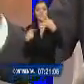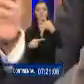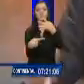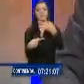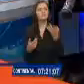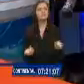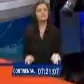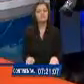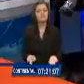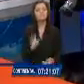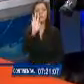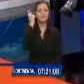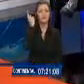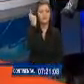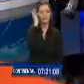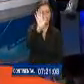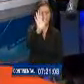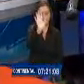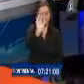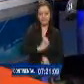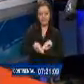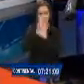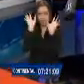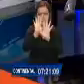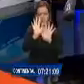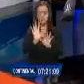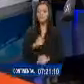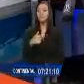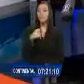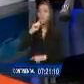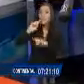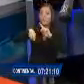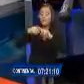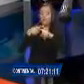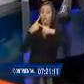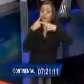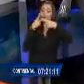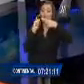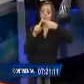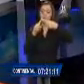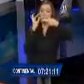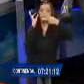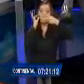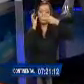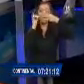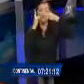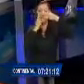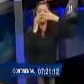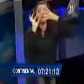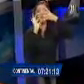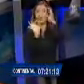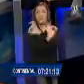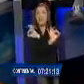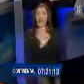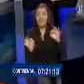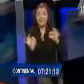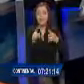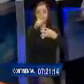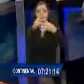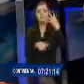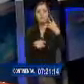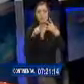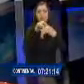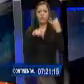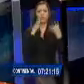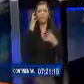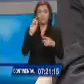nuestros amigos televidentes nos entiendan, el haber roto ese principio de paridad de género, ¿es un principio moral o es un tema